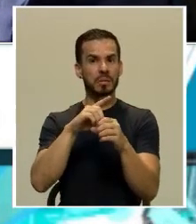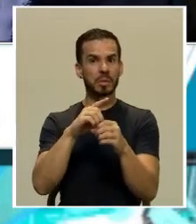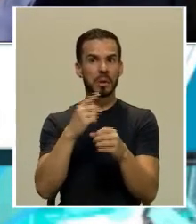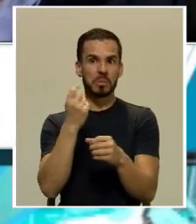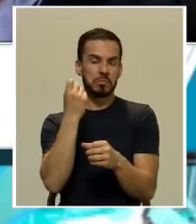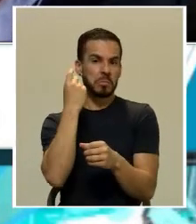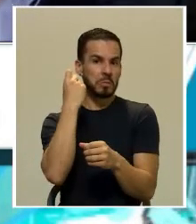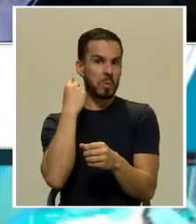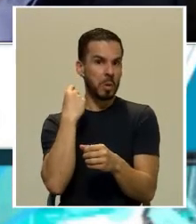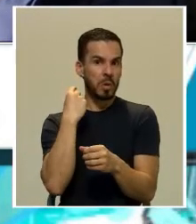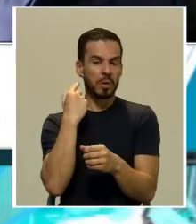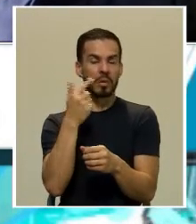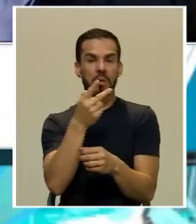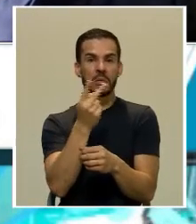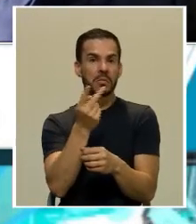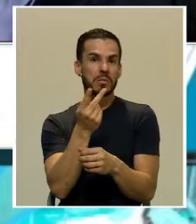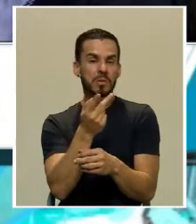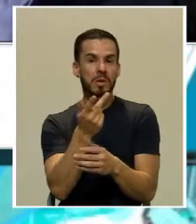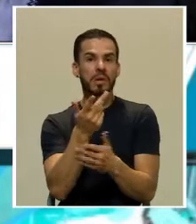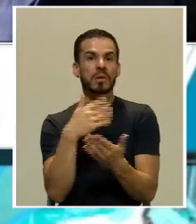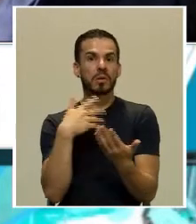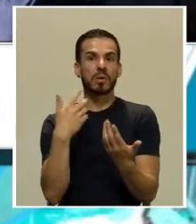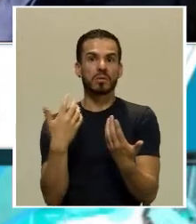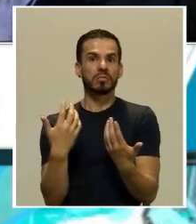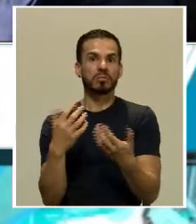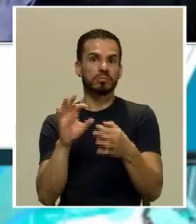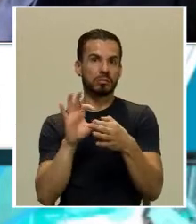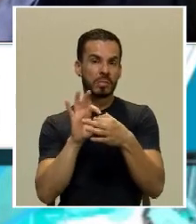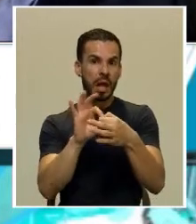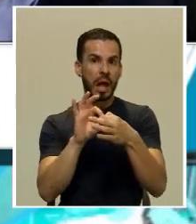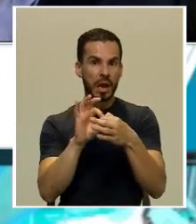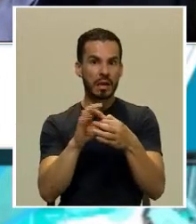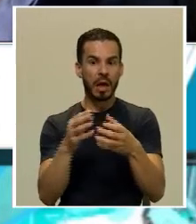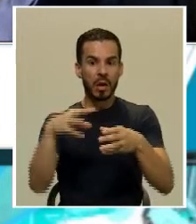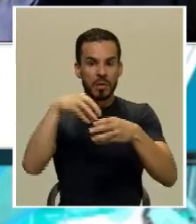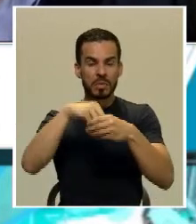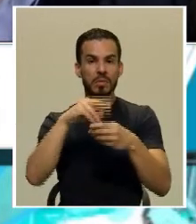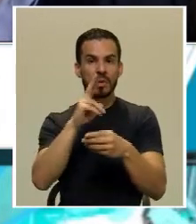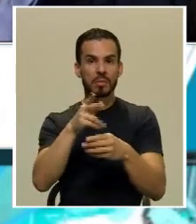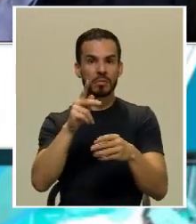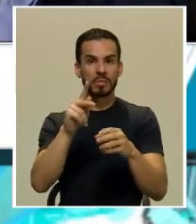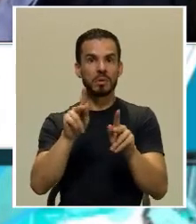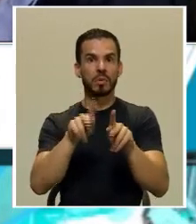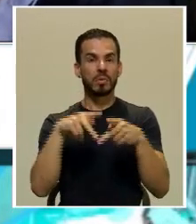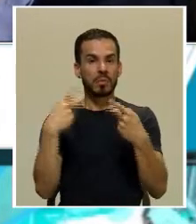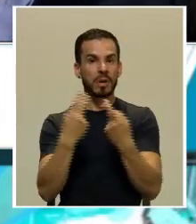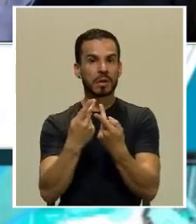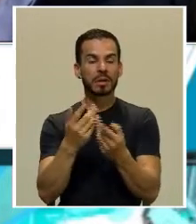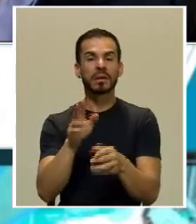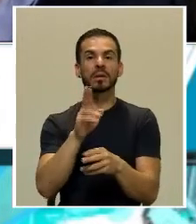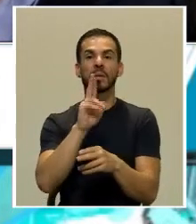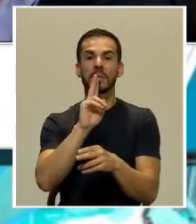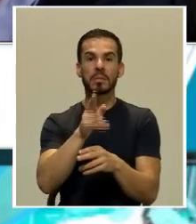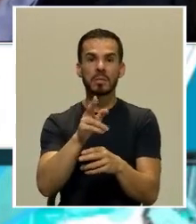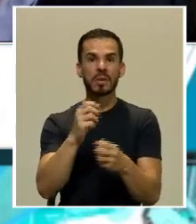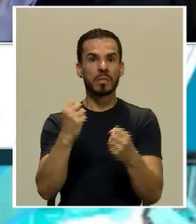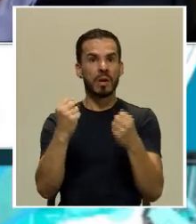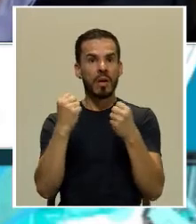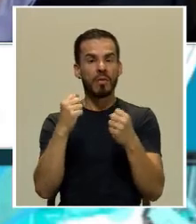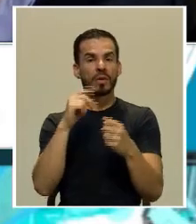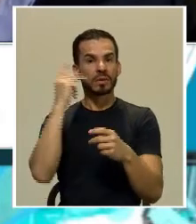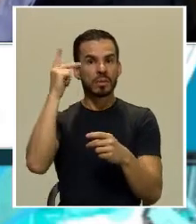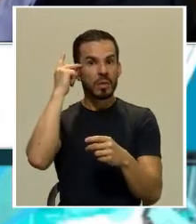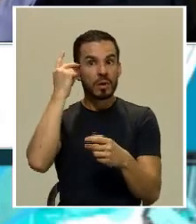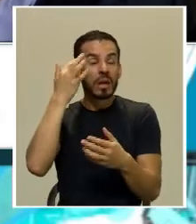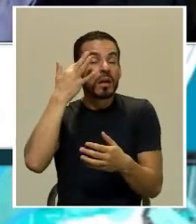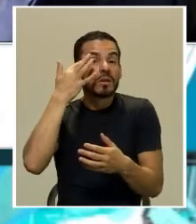hace un tiempo eran aliados, juntos, miembros de un mismo partido, miembros de una misma fuerza política que